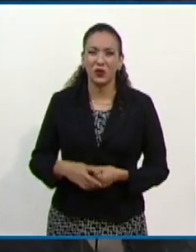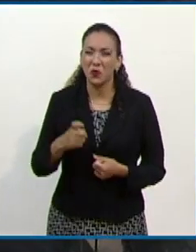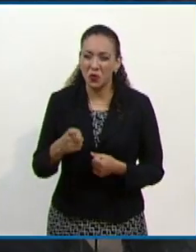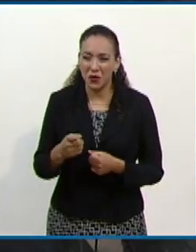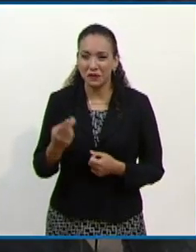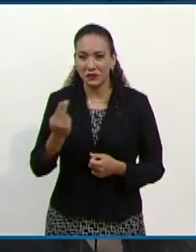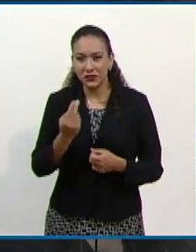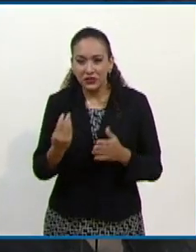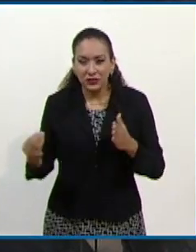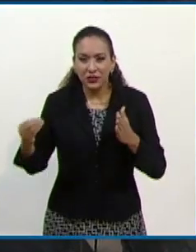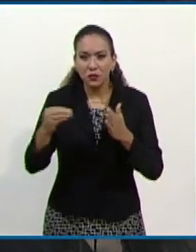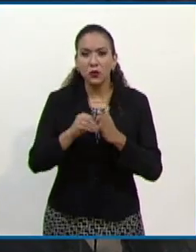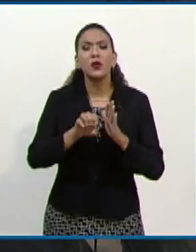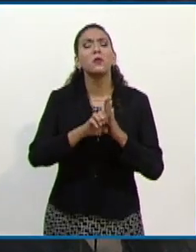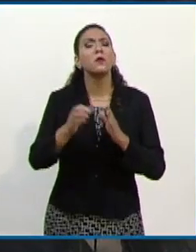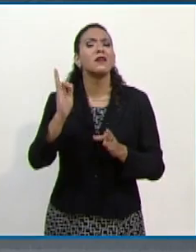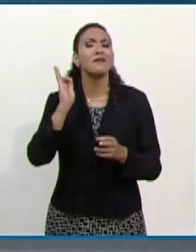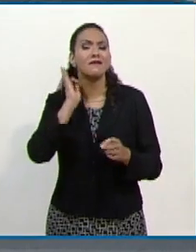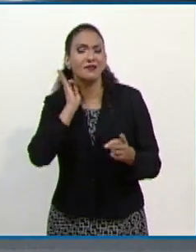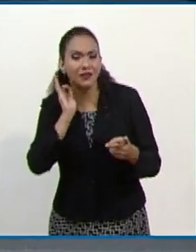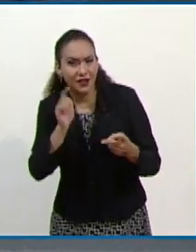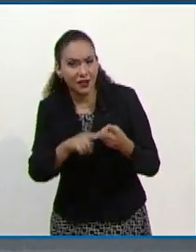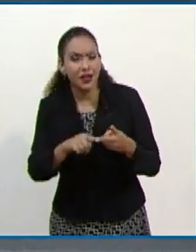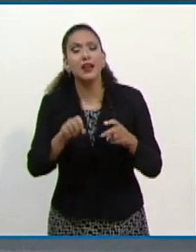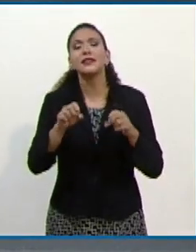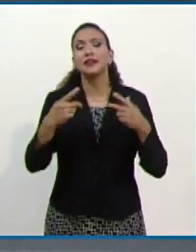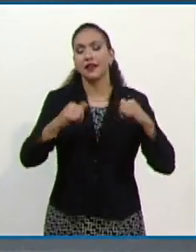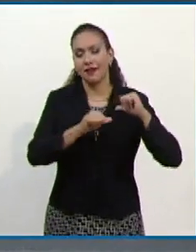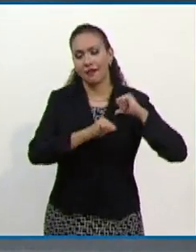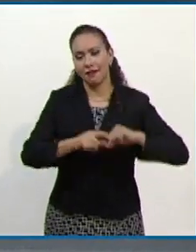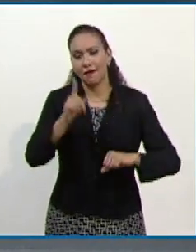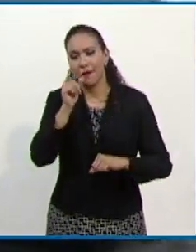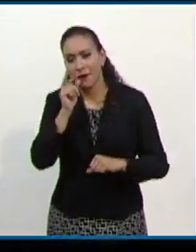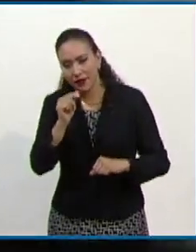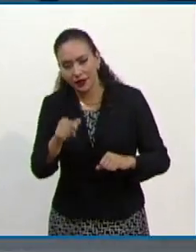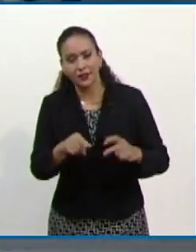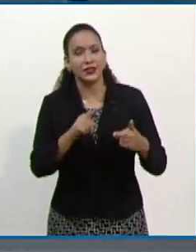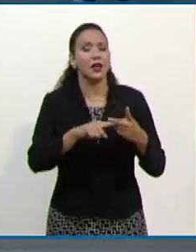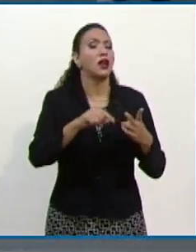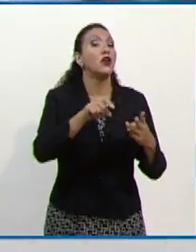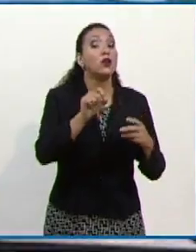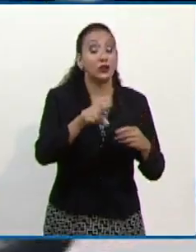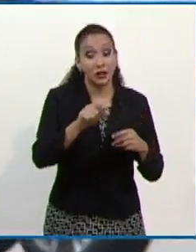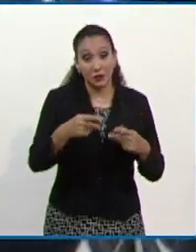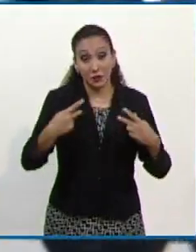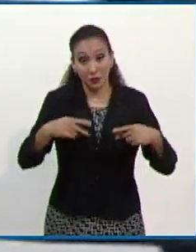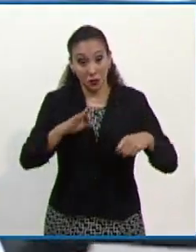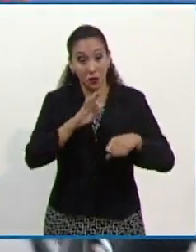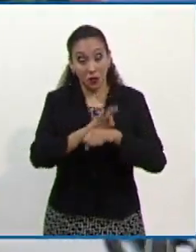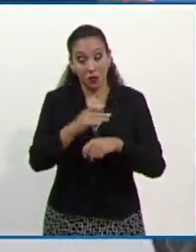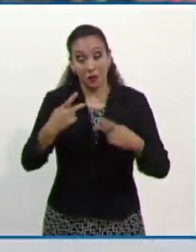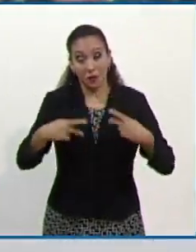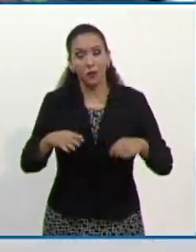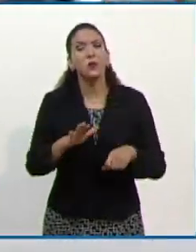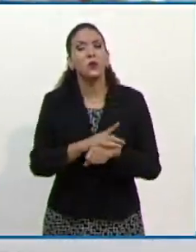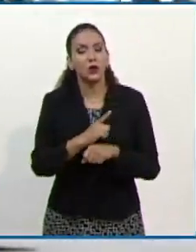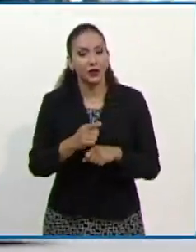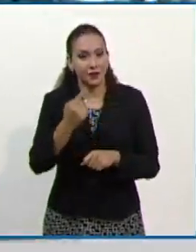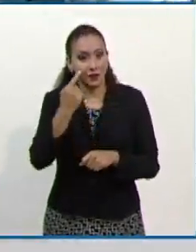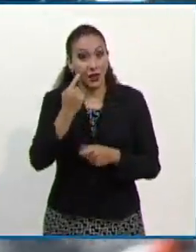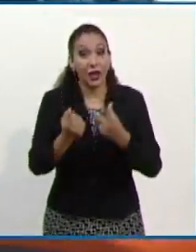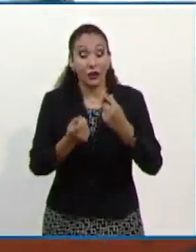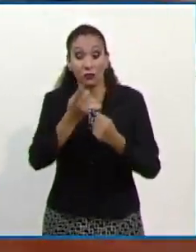tiene que incluir a las fiscalías, corporaciones policíacas y defensorías públicas, pues si bien existe la percepción equivocada de que se